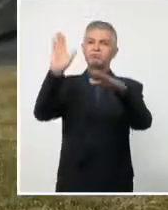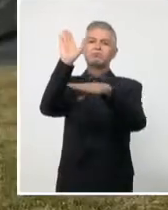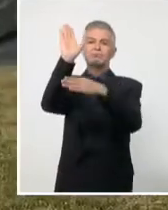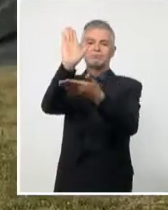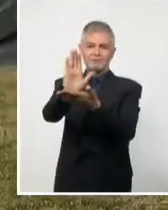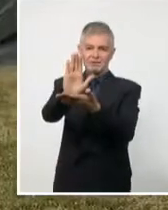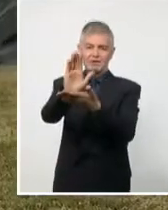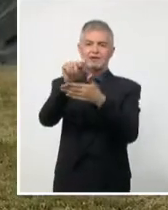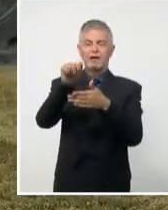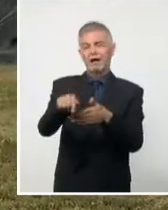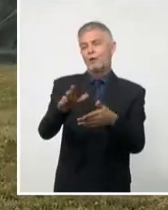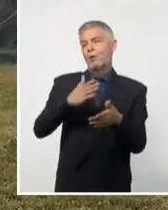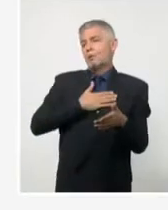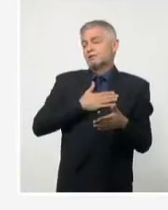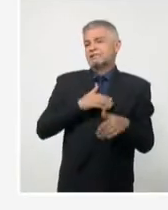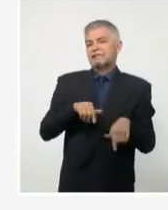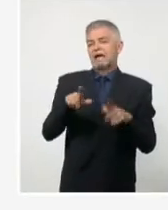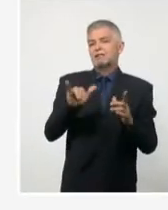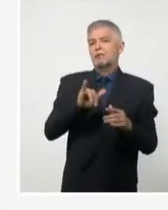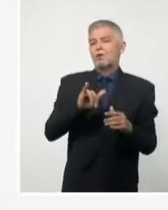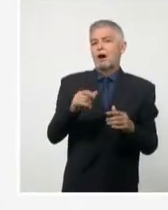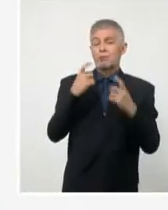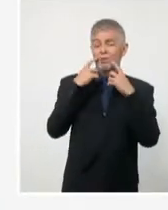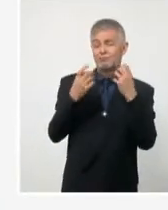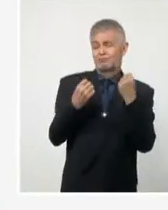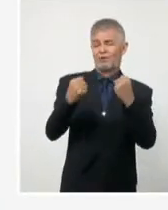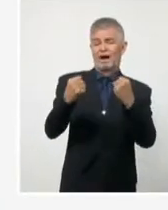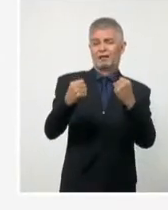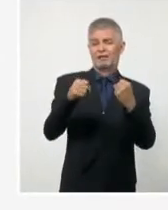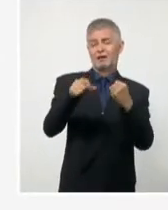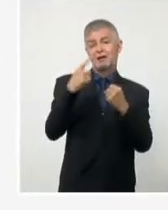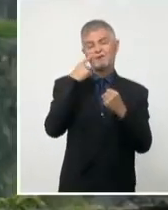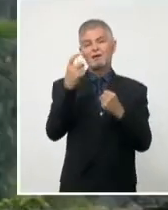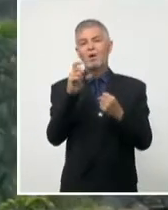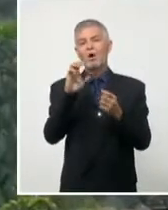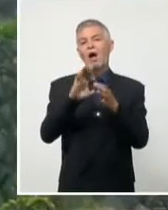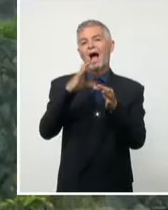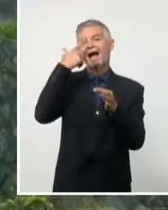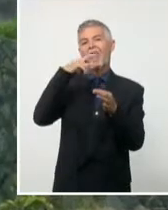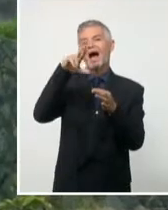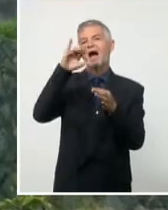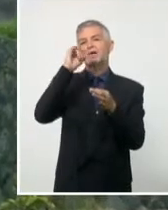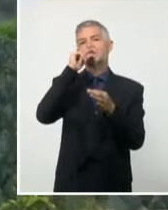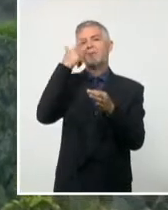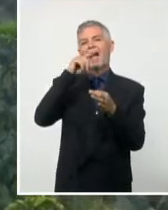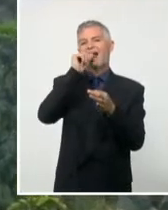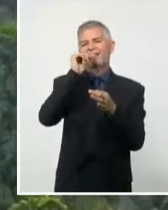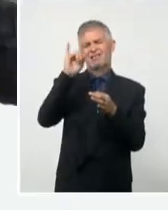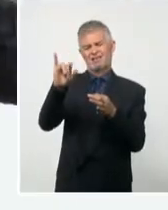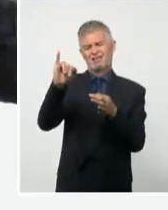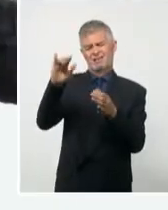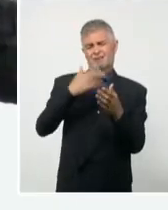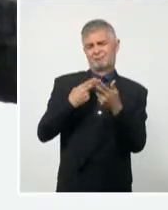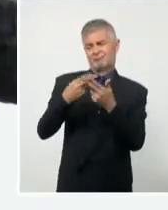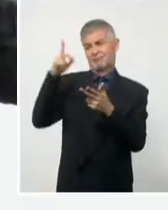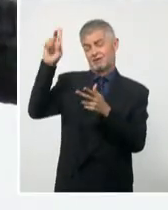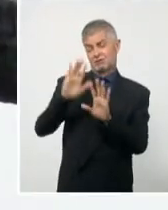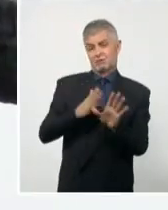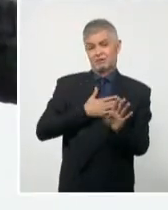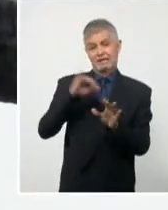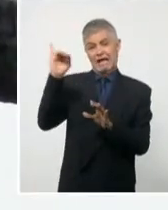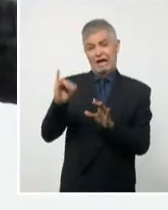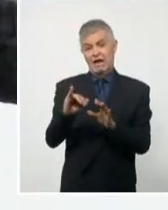hombre, como decían, de bronce. Vieron ese Garibaldi aún vivo, aquel Aquiles invencible, y